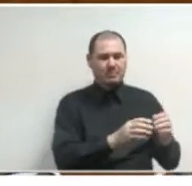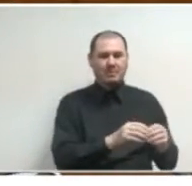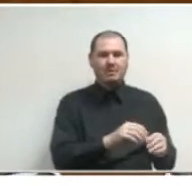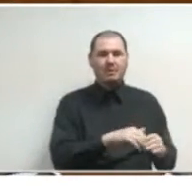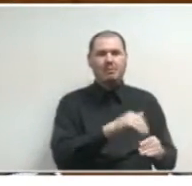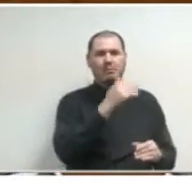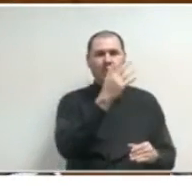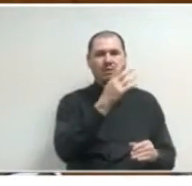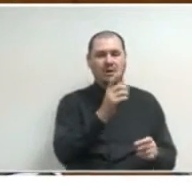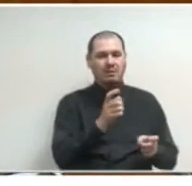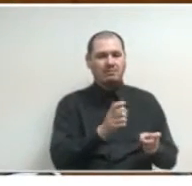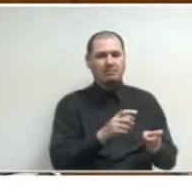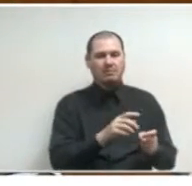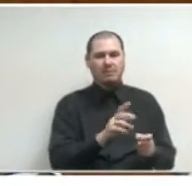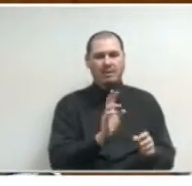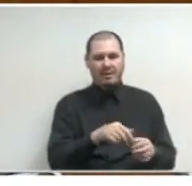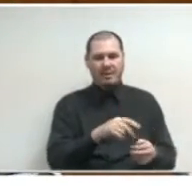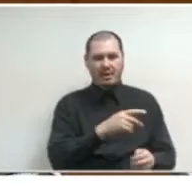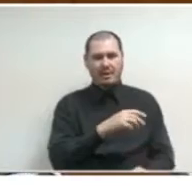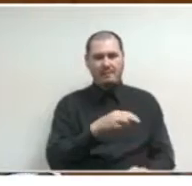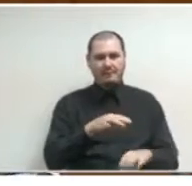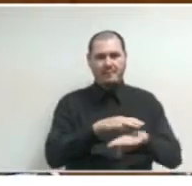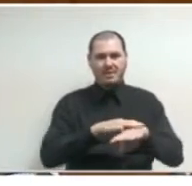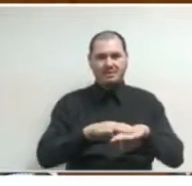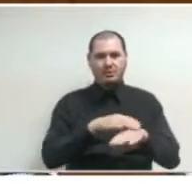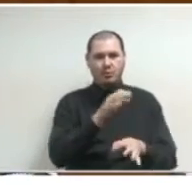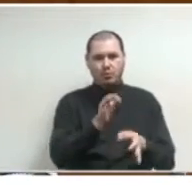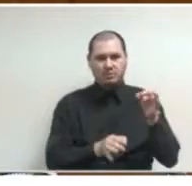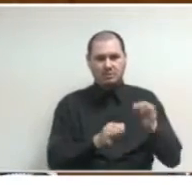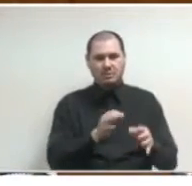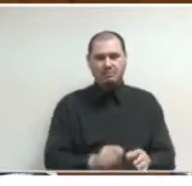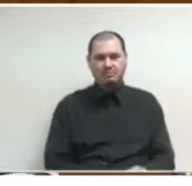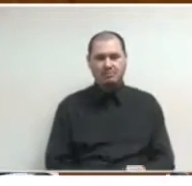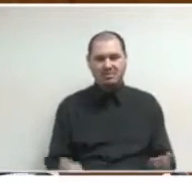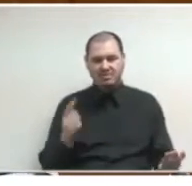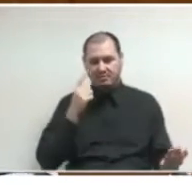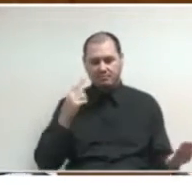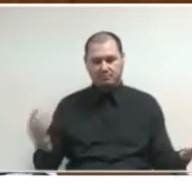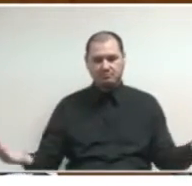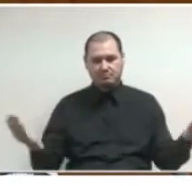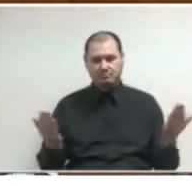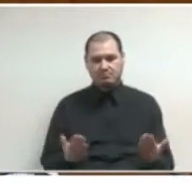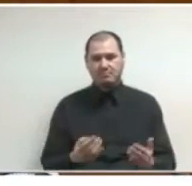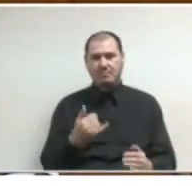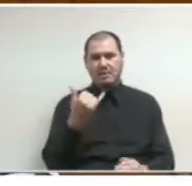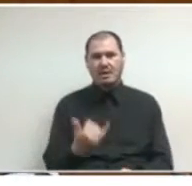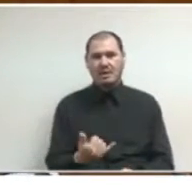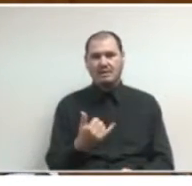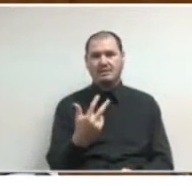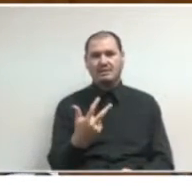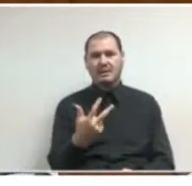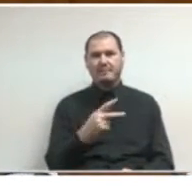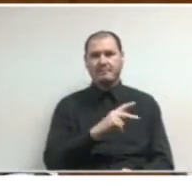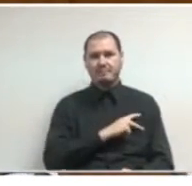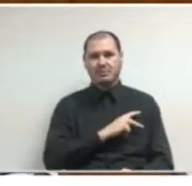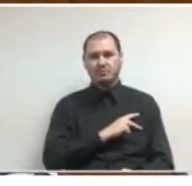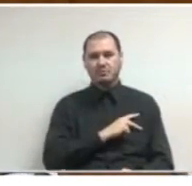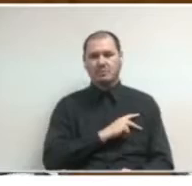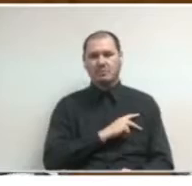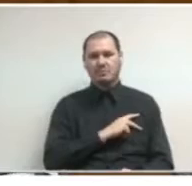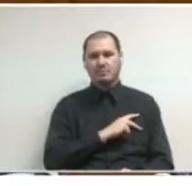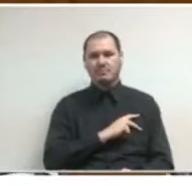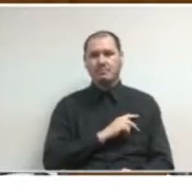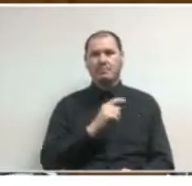Criminal. Política Criminal, Penitenciaría Peguaba. Ministerio de Justicia. Ministerio de Justicia, Alejandro de Pendeva. Origina tres